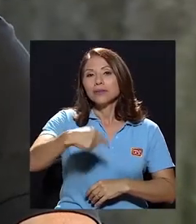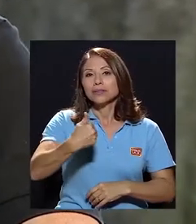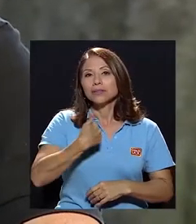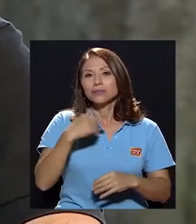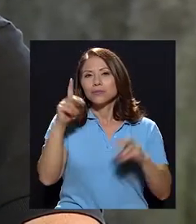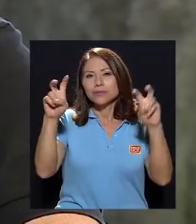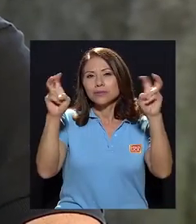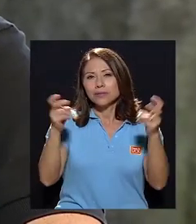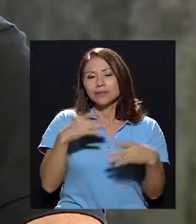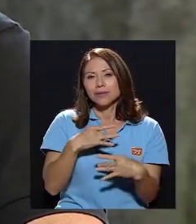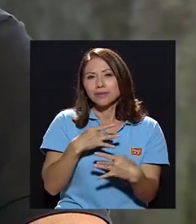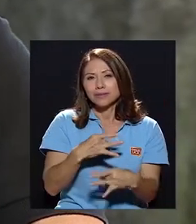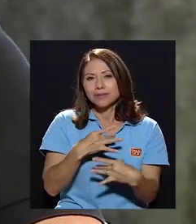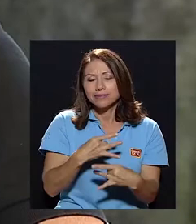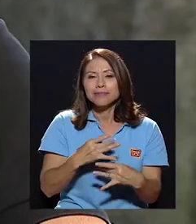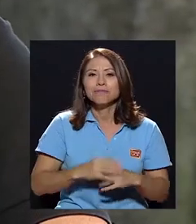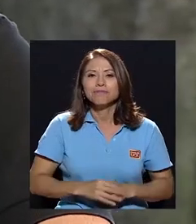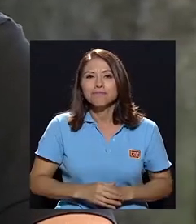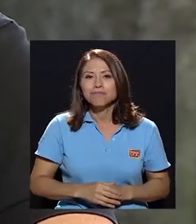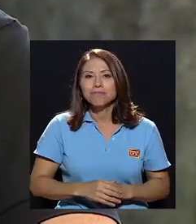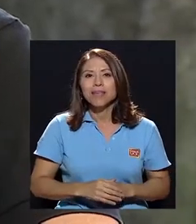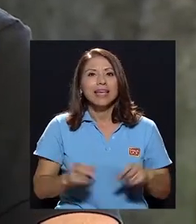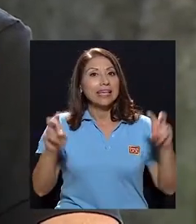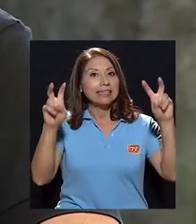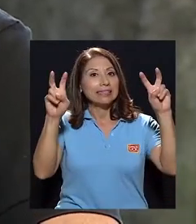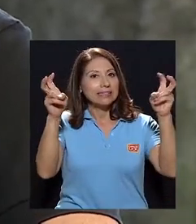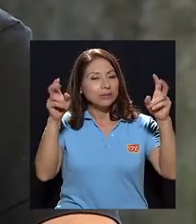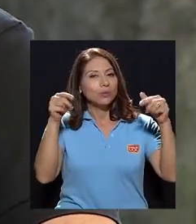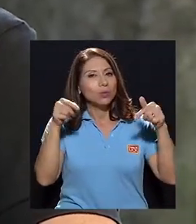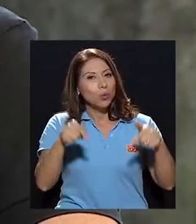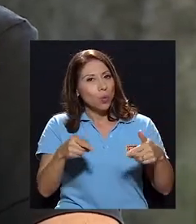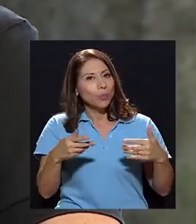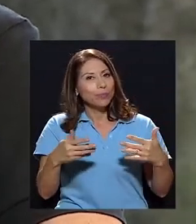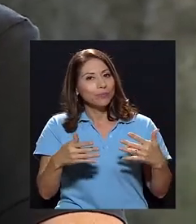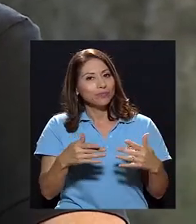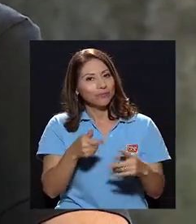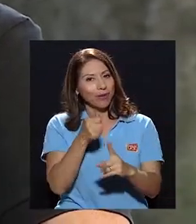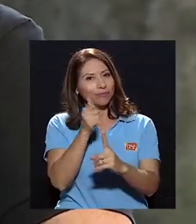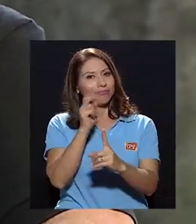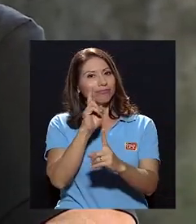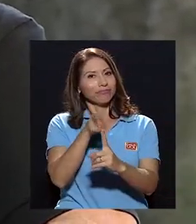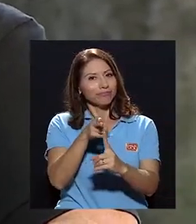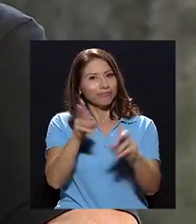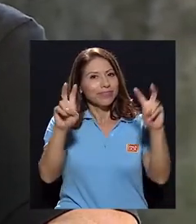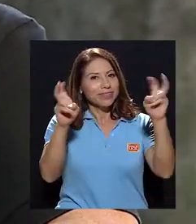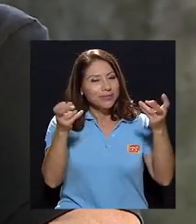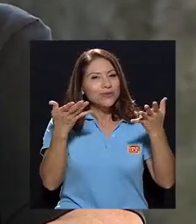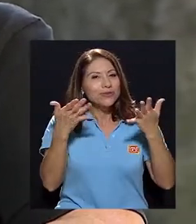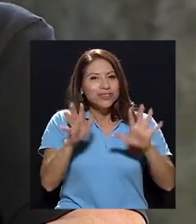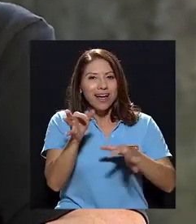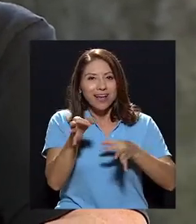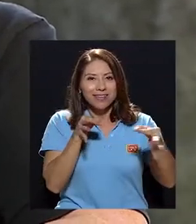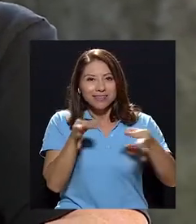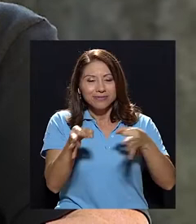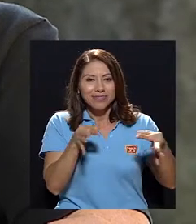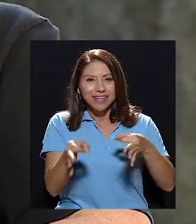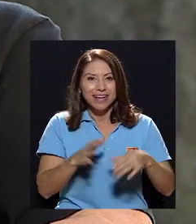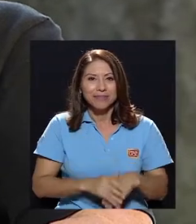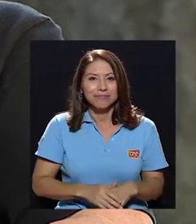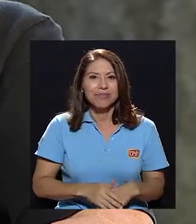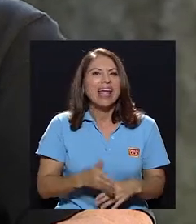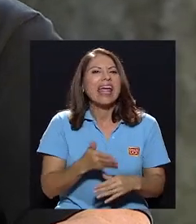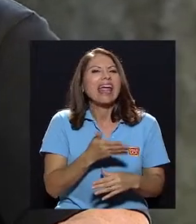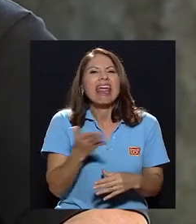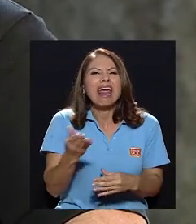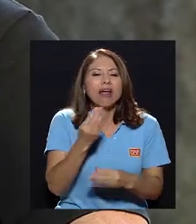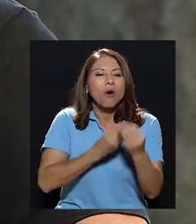hoy tenemos un tema muy interesante y que el título pues ya por sí solo pues lo explica, ¿verdad? Y es